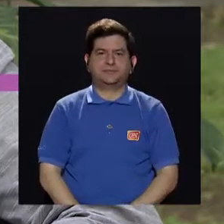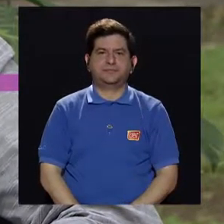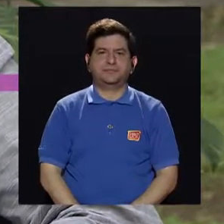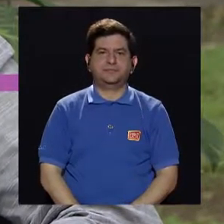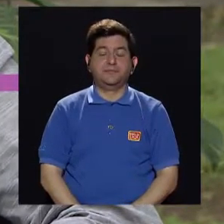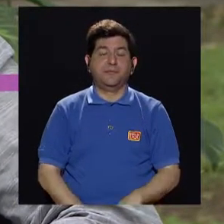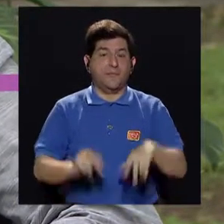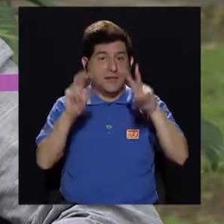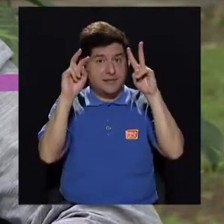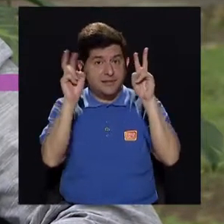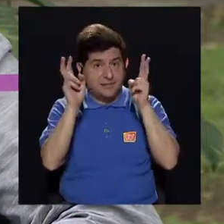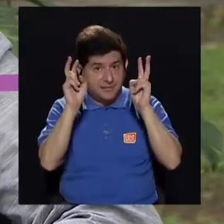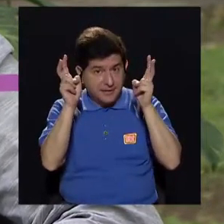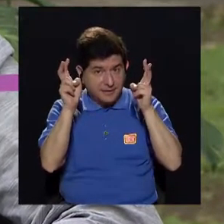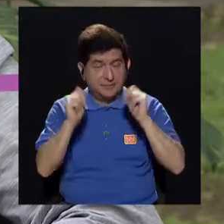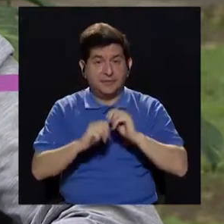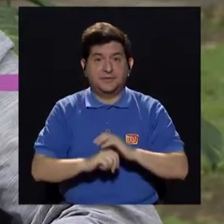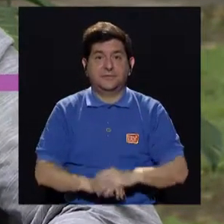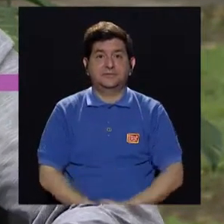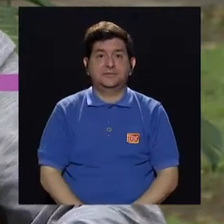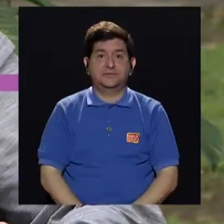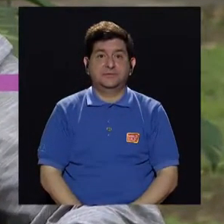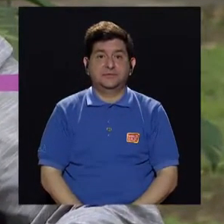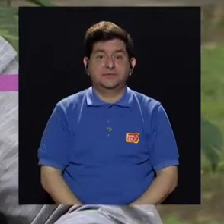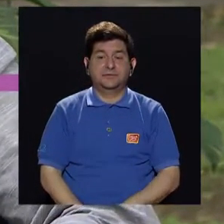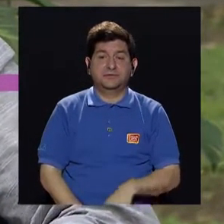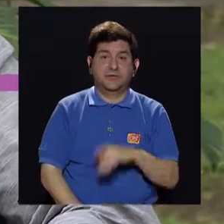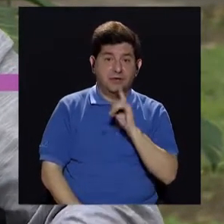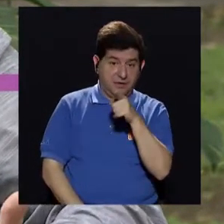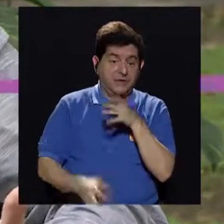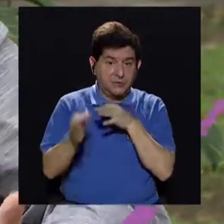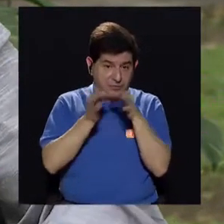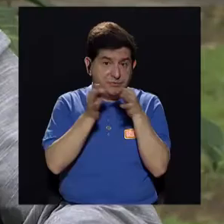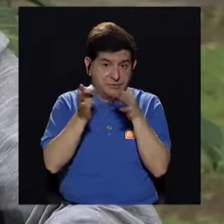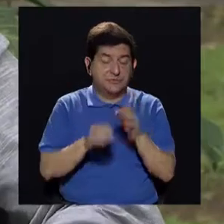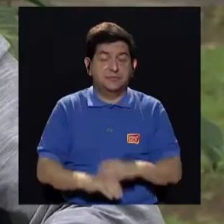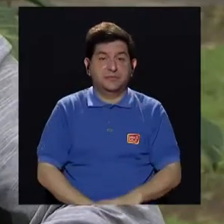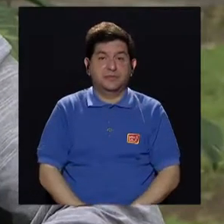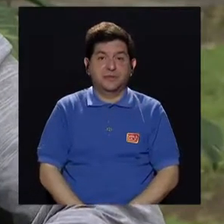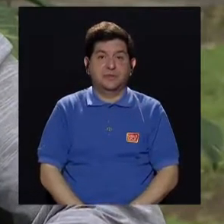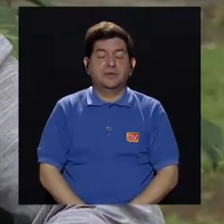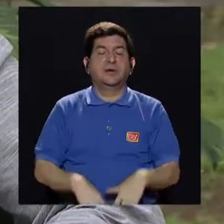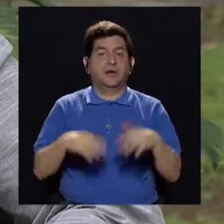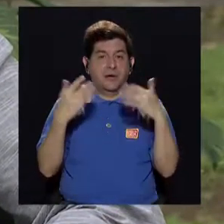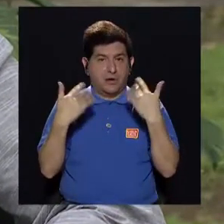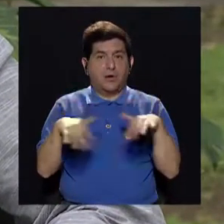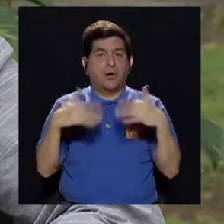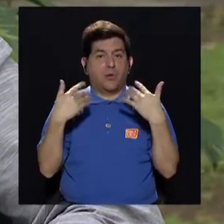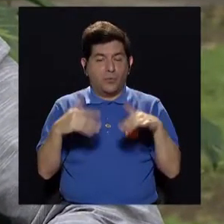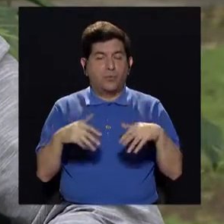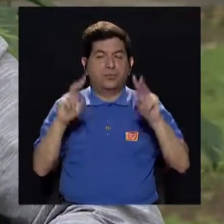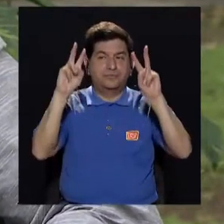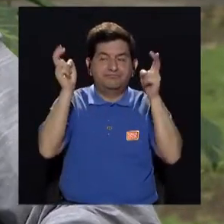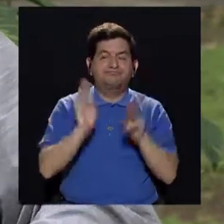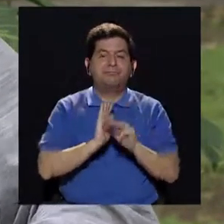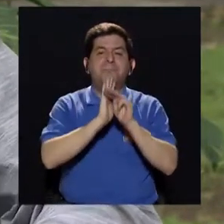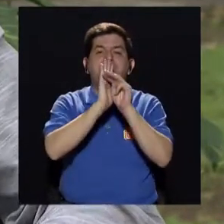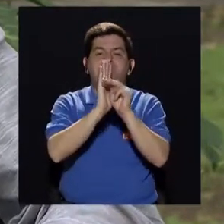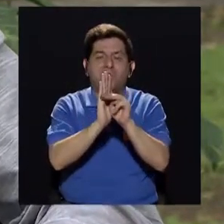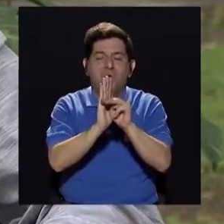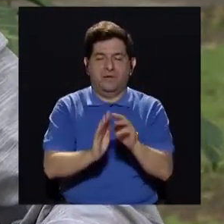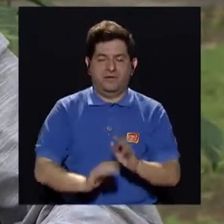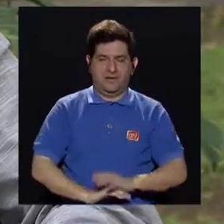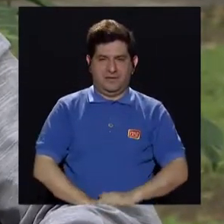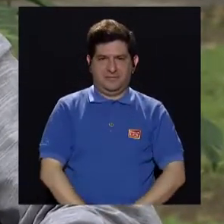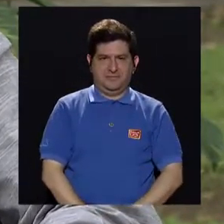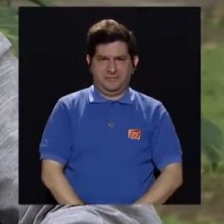Rica con un tema, pues, que, como decís vos, María del Mar, está mucho en boga o que